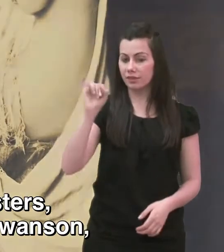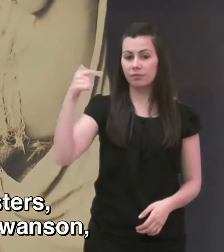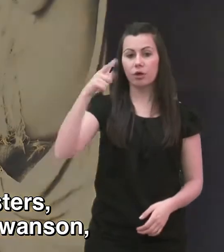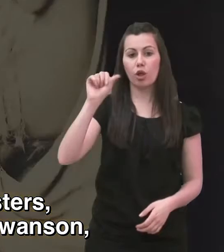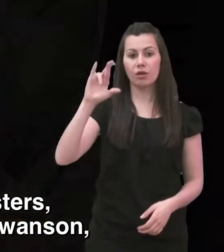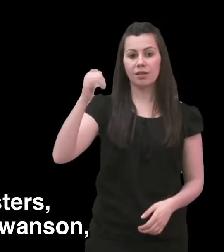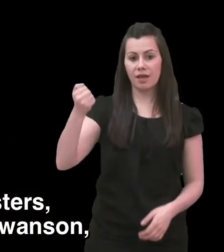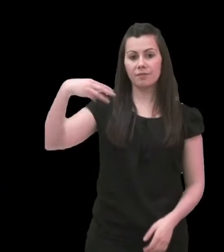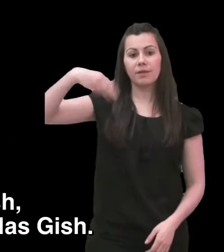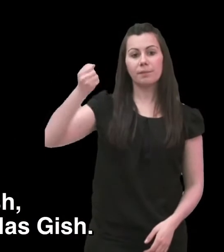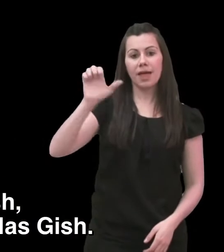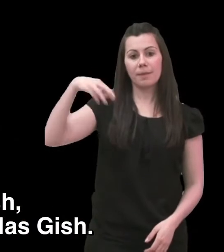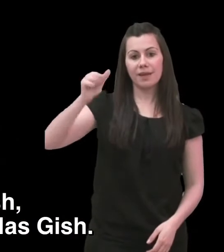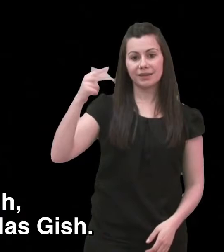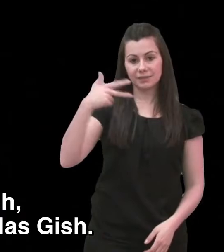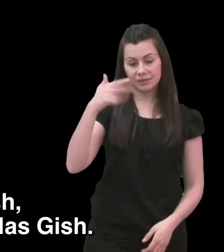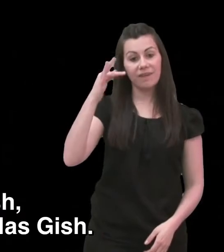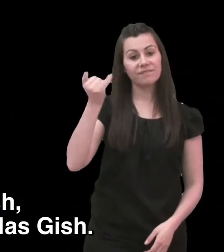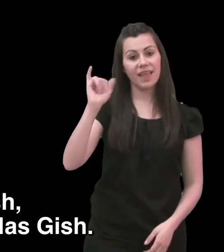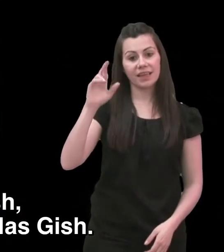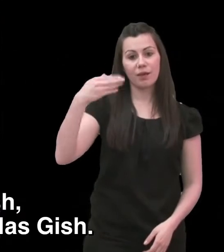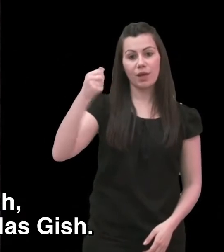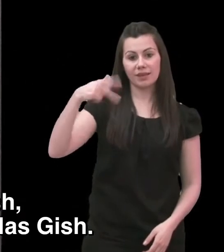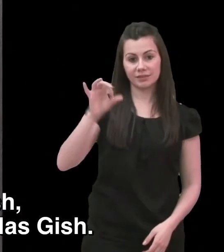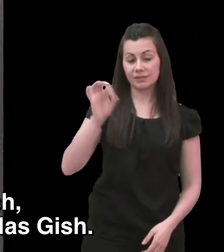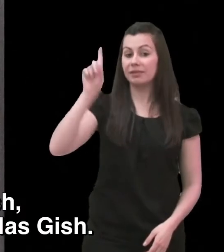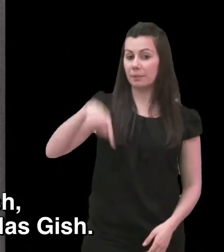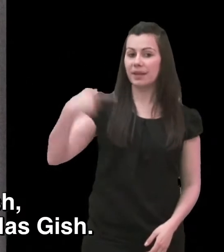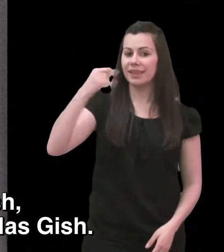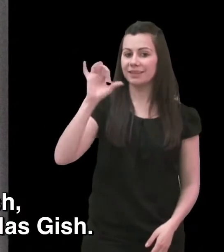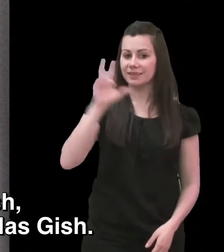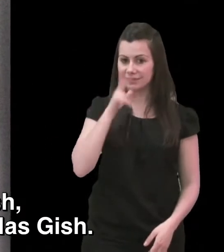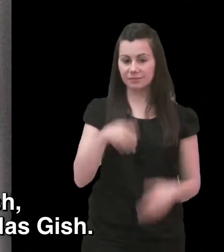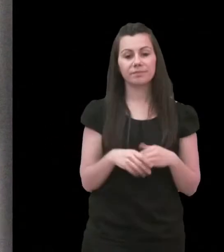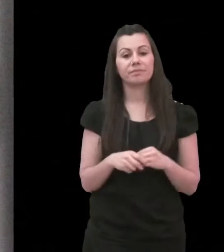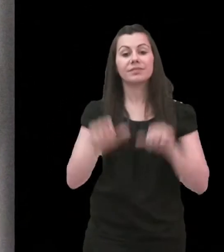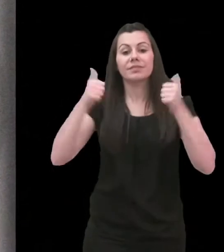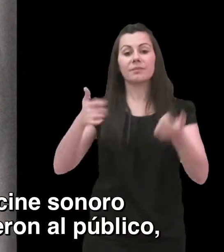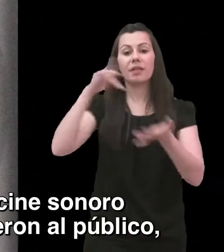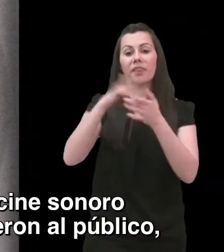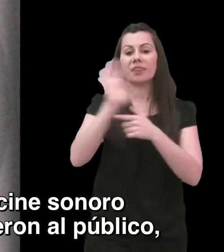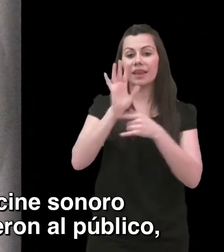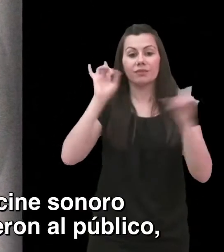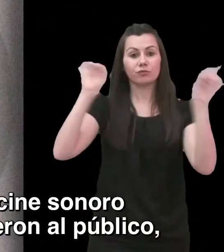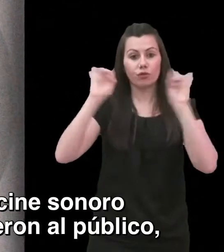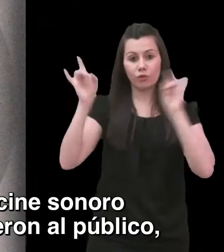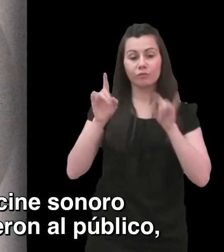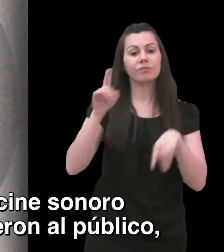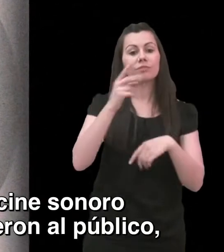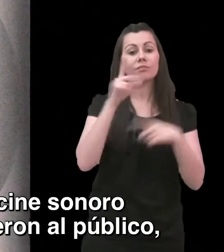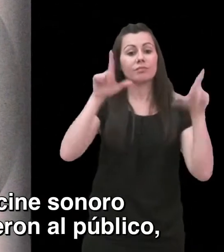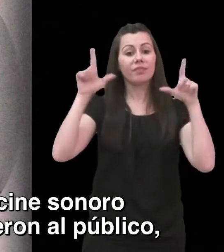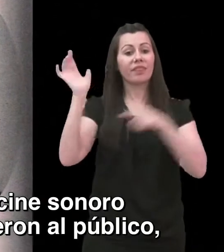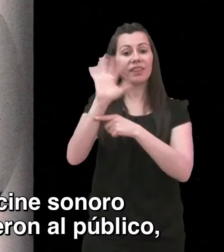gran Gloria Swanson, Mae Marsh, las Fairbanks o las Geese. Con la llegada del cine